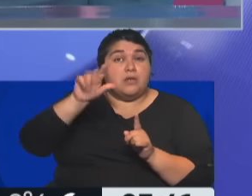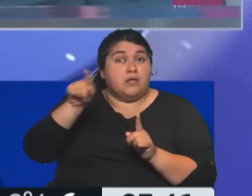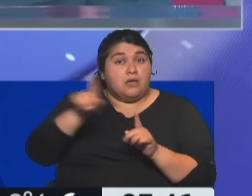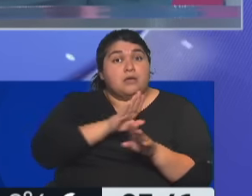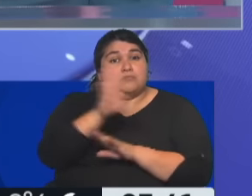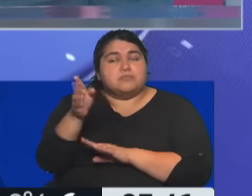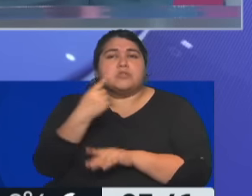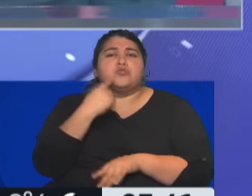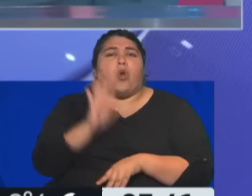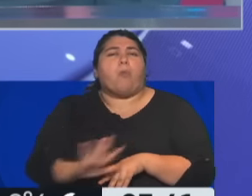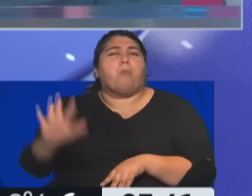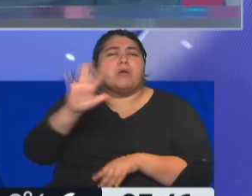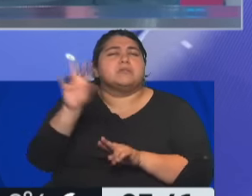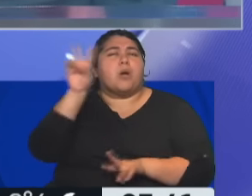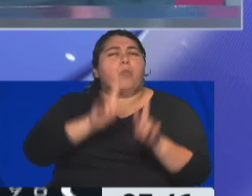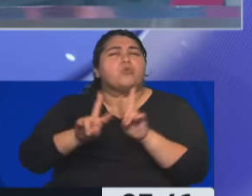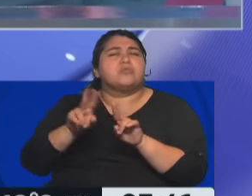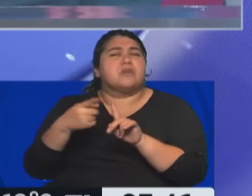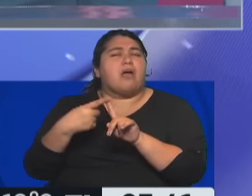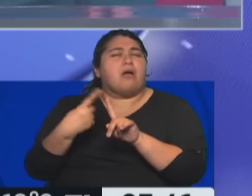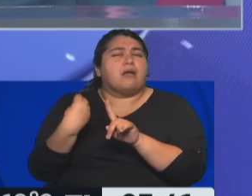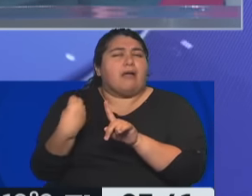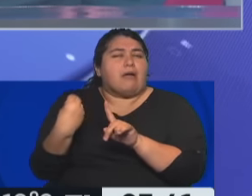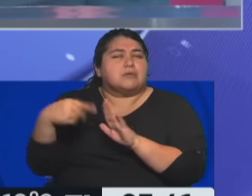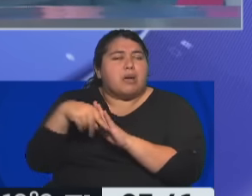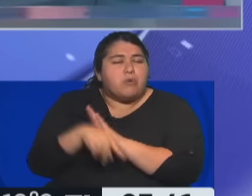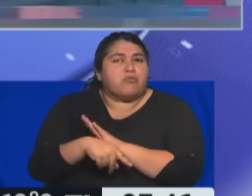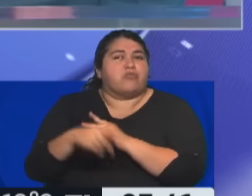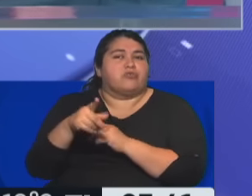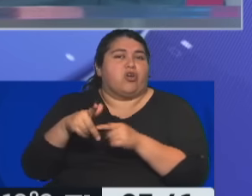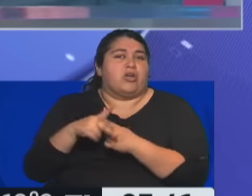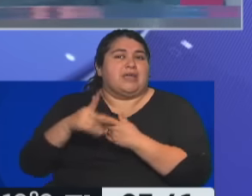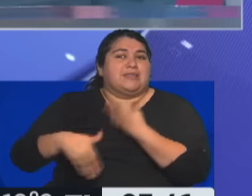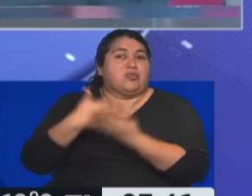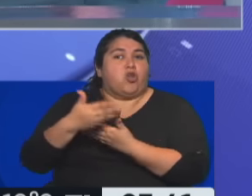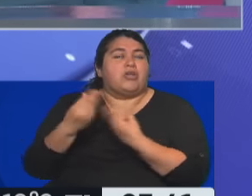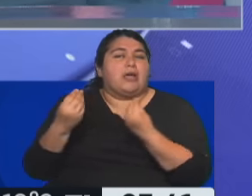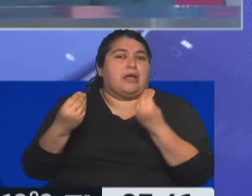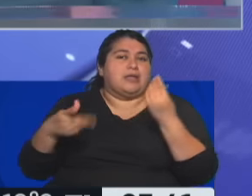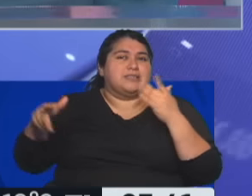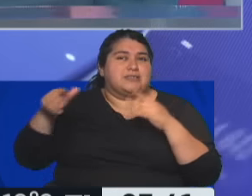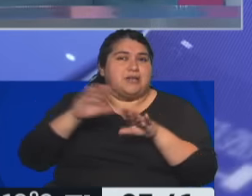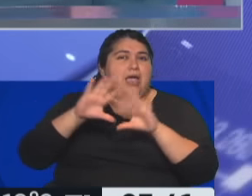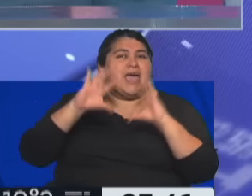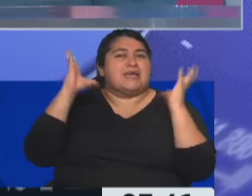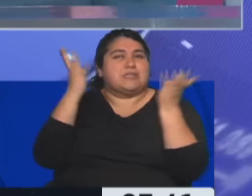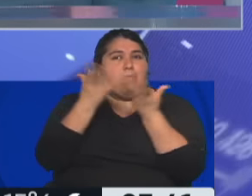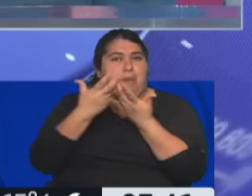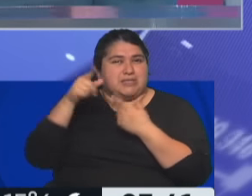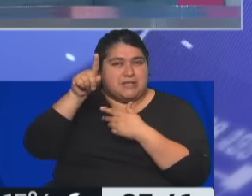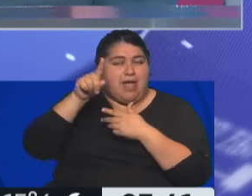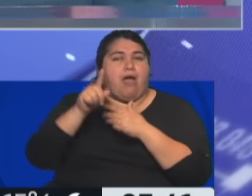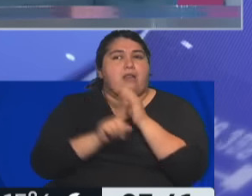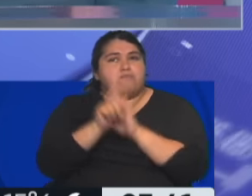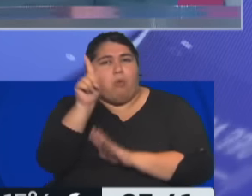que sospecha es que está buscando profundizar el desarrollo de la tecnología aeroespacial, que tiene también